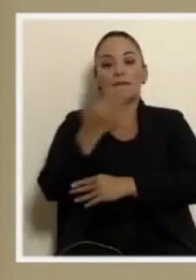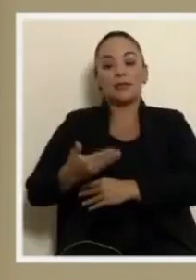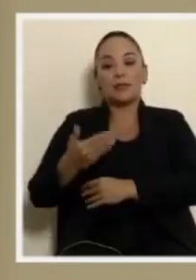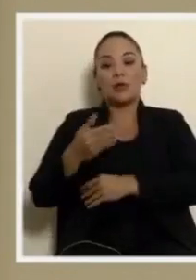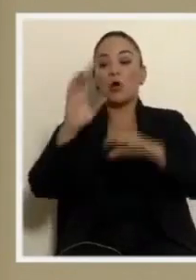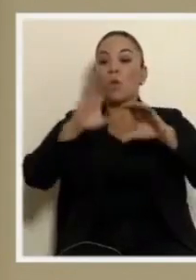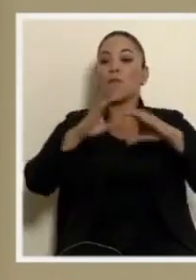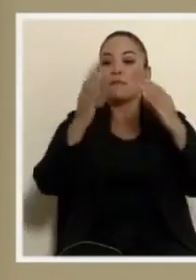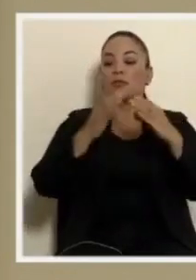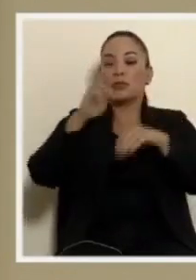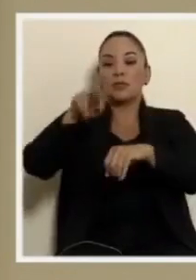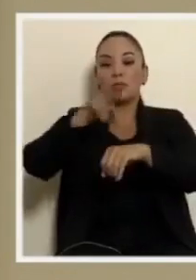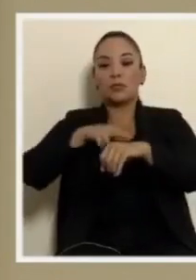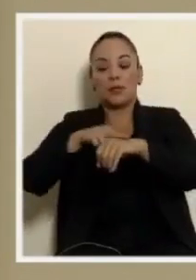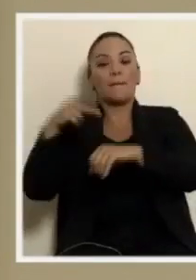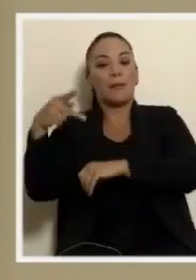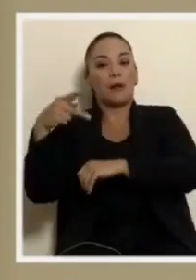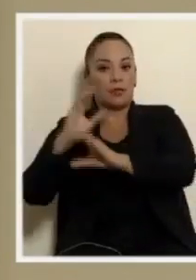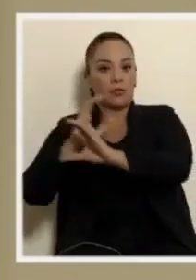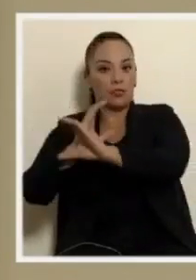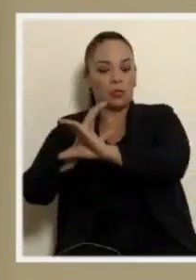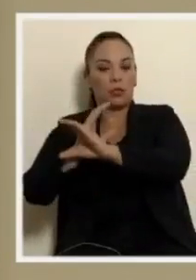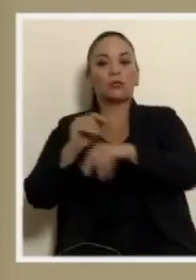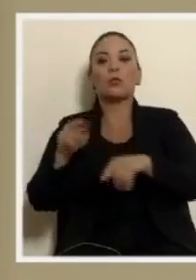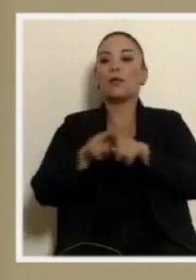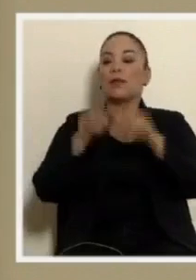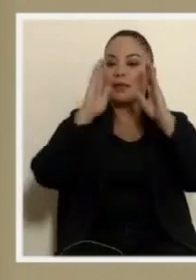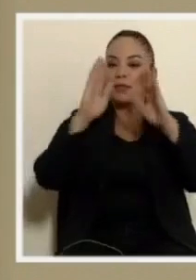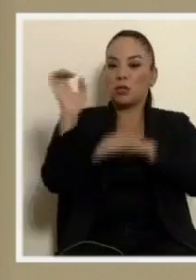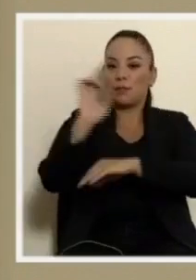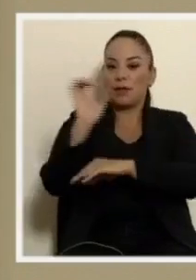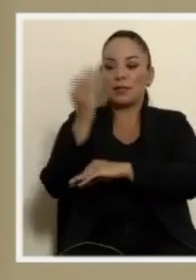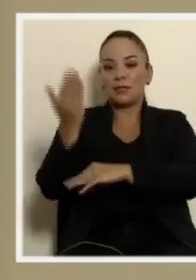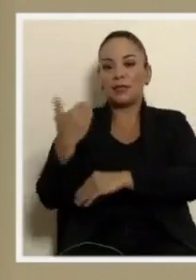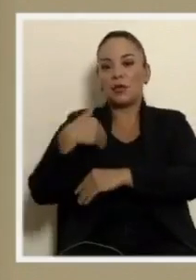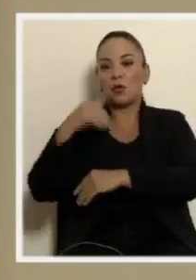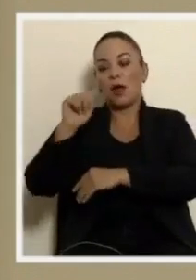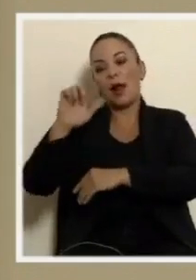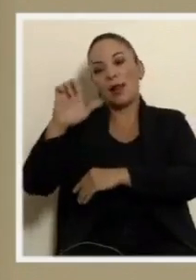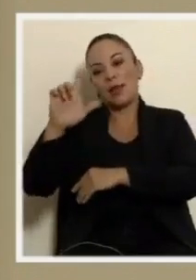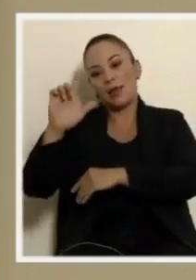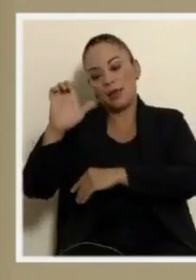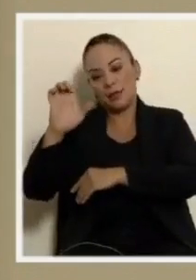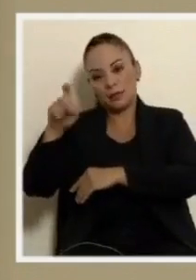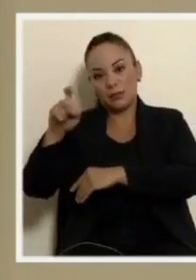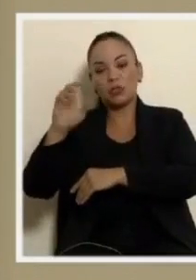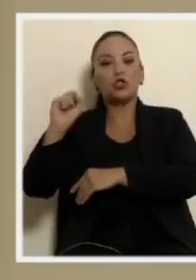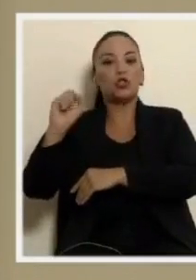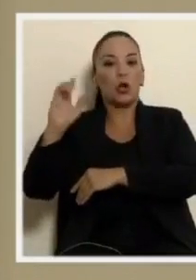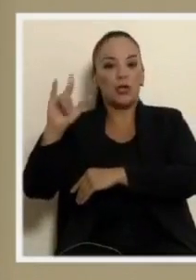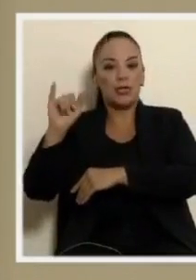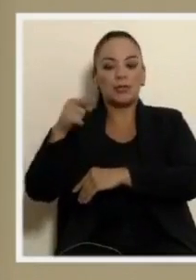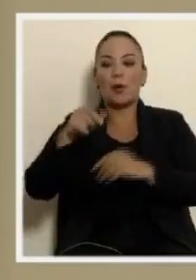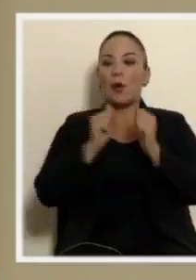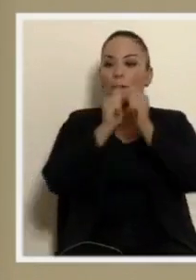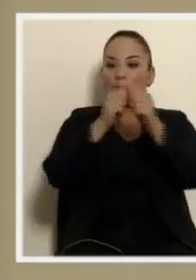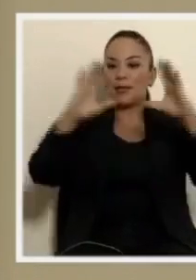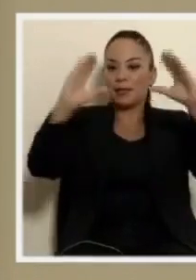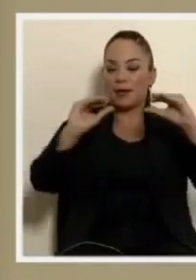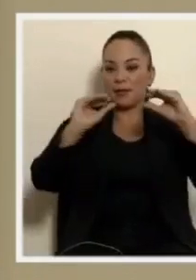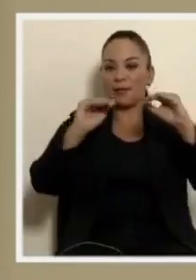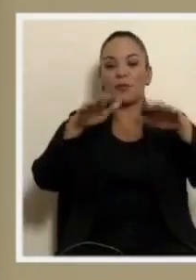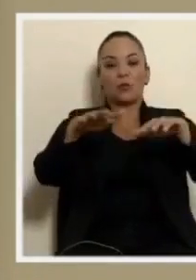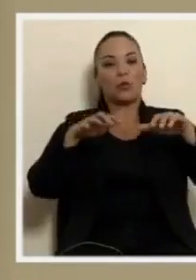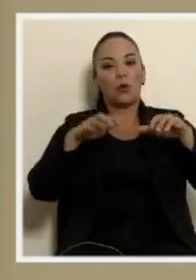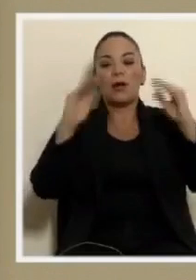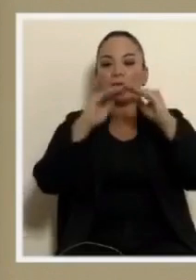de Riesgos y Atención de Emergencias, el señor Alexander Solís, quien nos acompaña esta tarde acá en el auditorio de Casa Presidencial